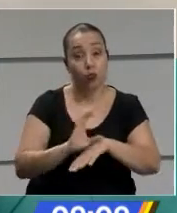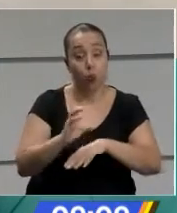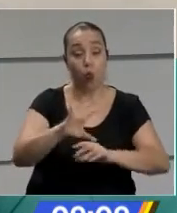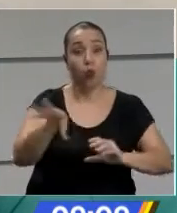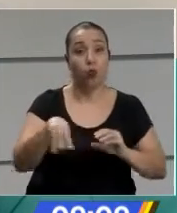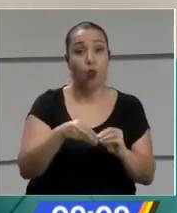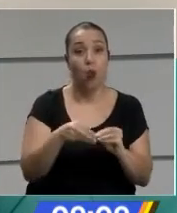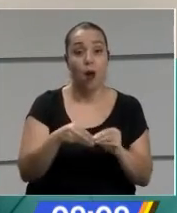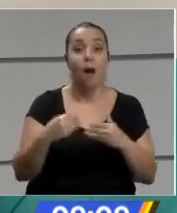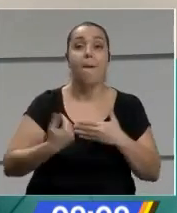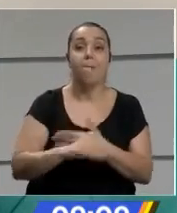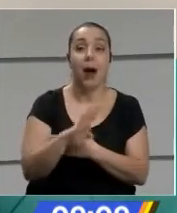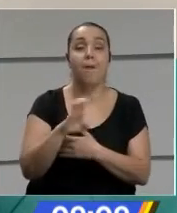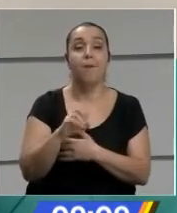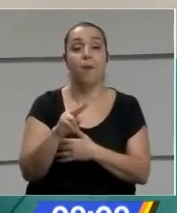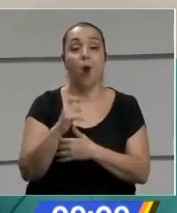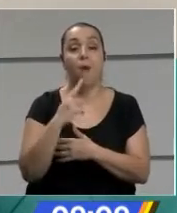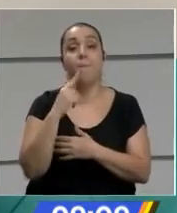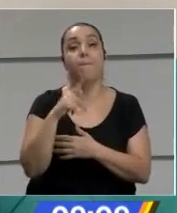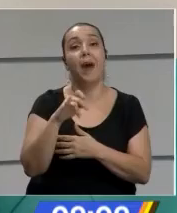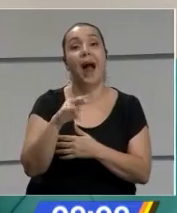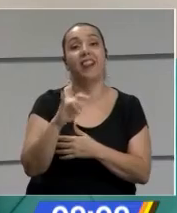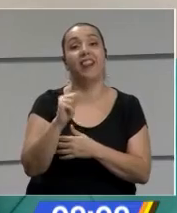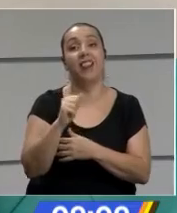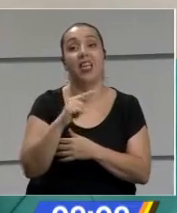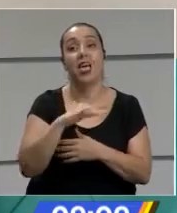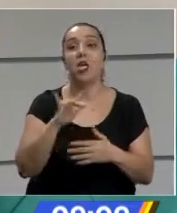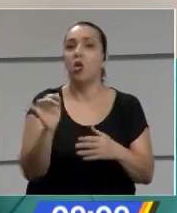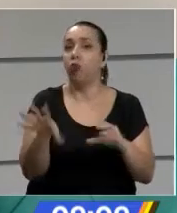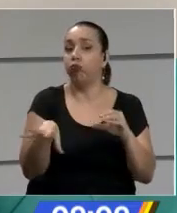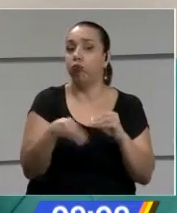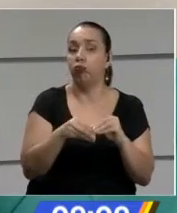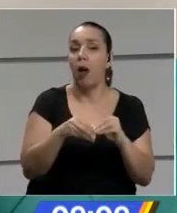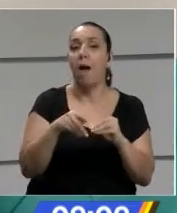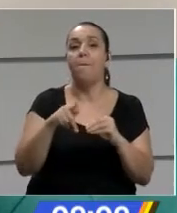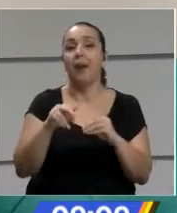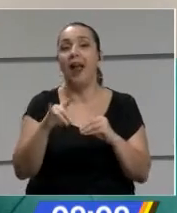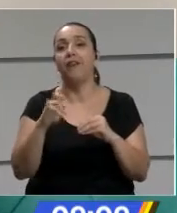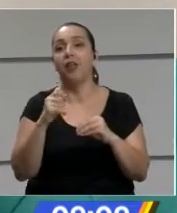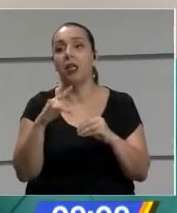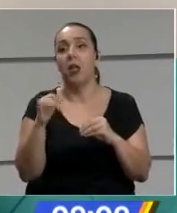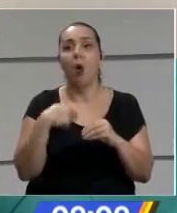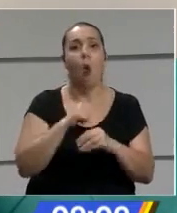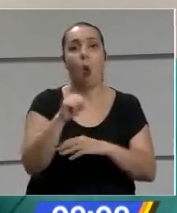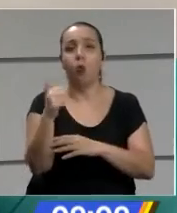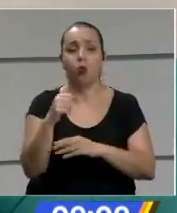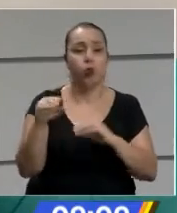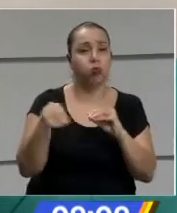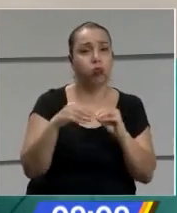acompañar. Pambón, patí, plantain tart, pine tart,